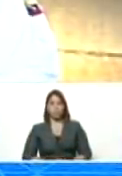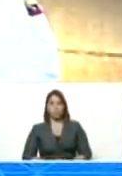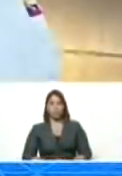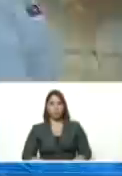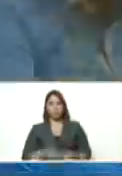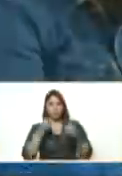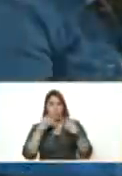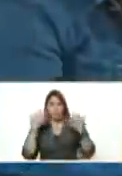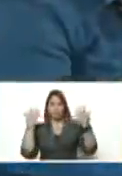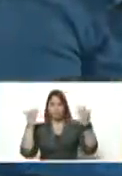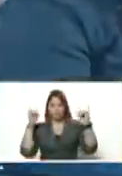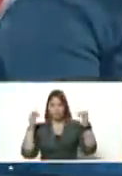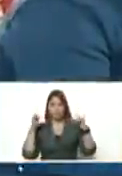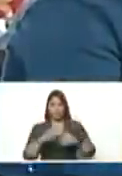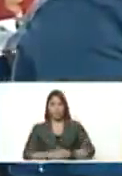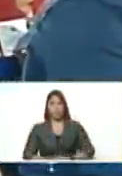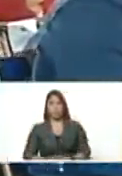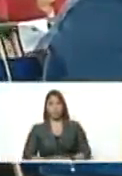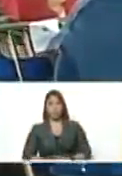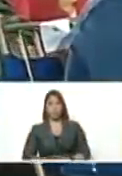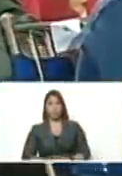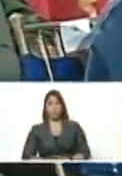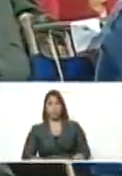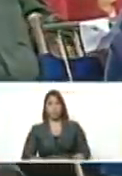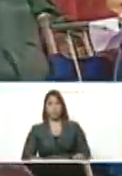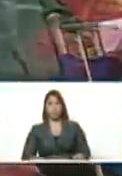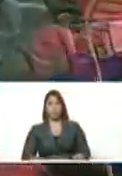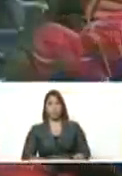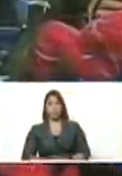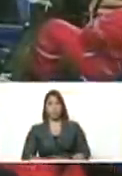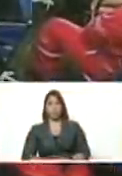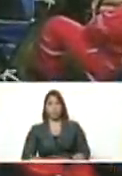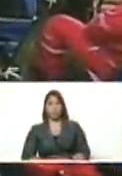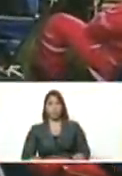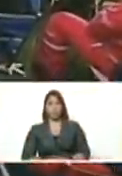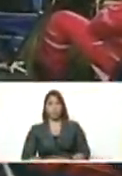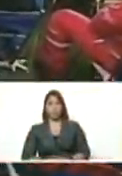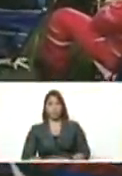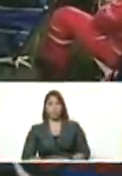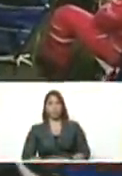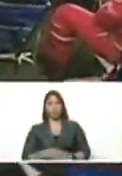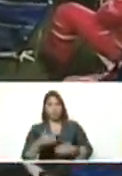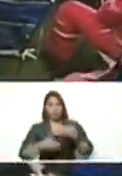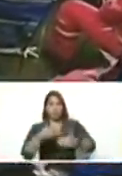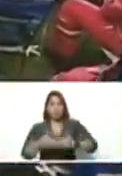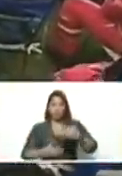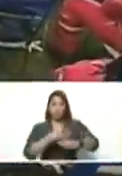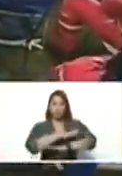Bueno, te felicito. Siguen adelante con la mayor disciplina,